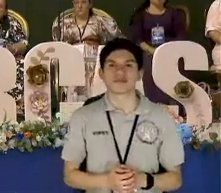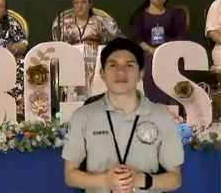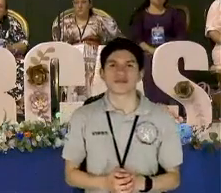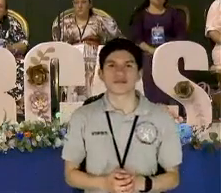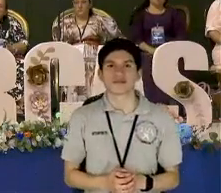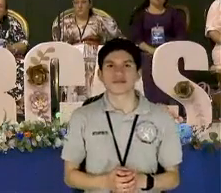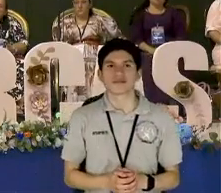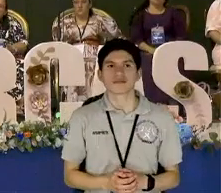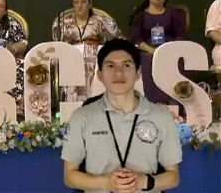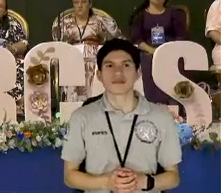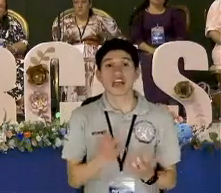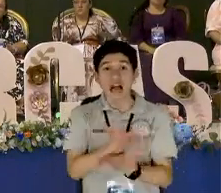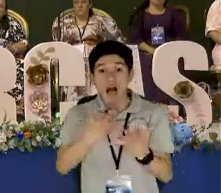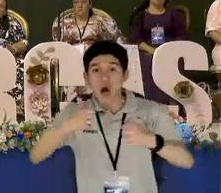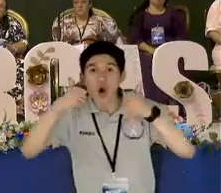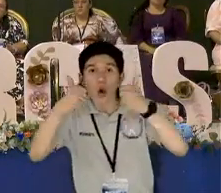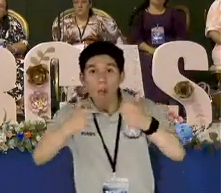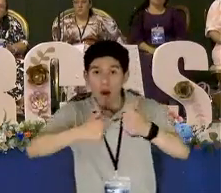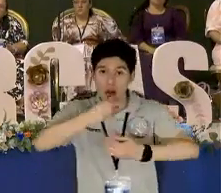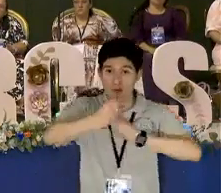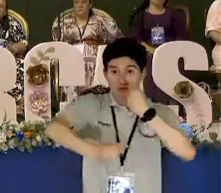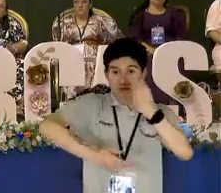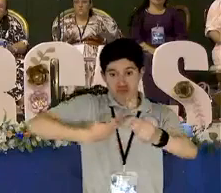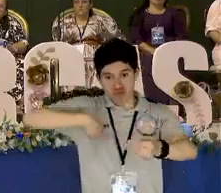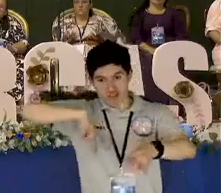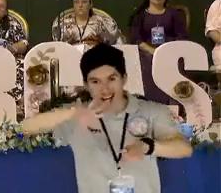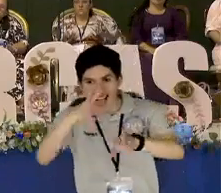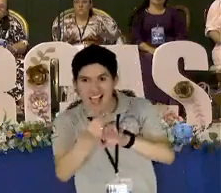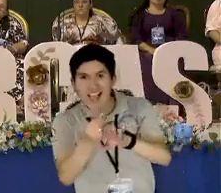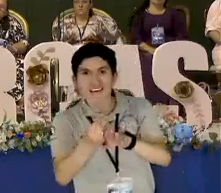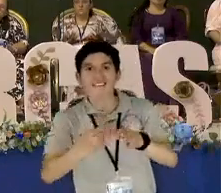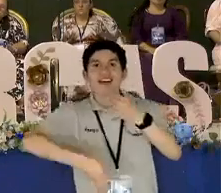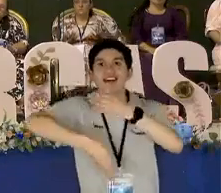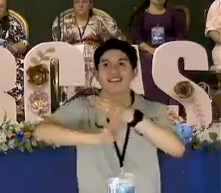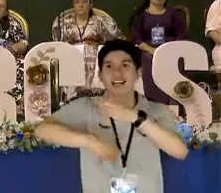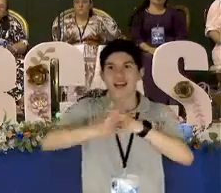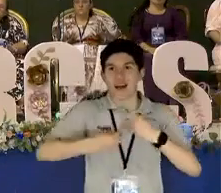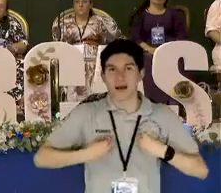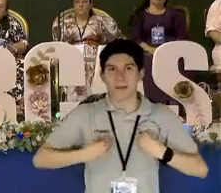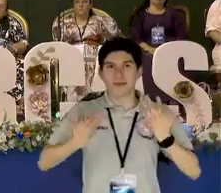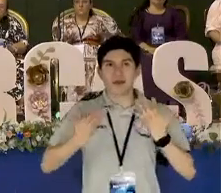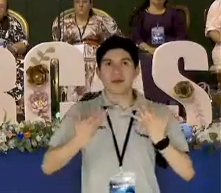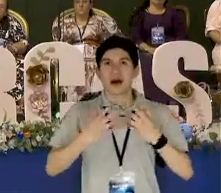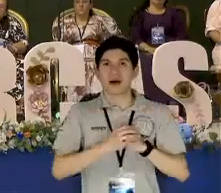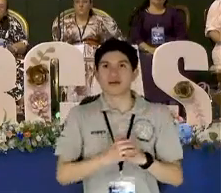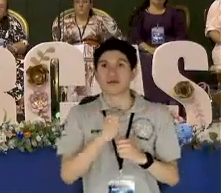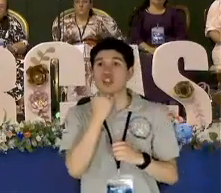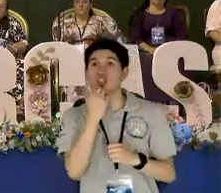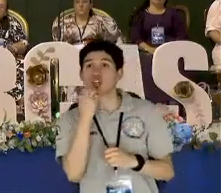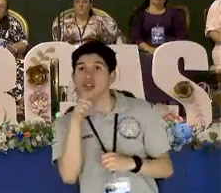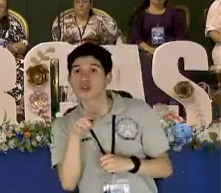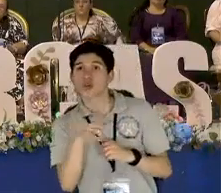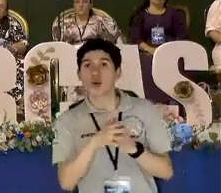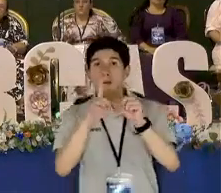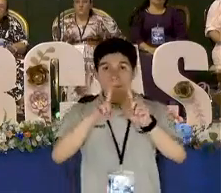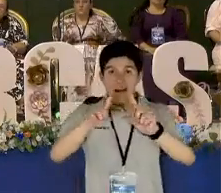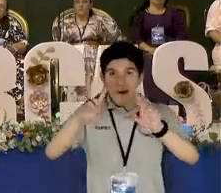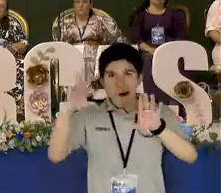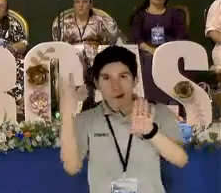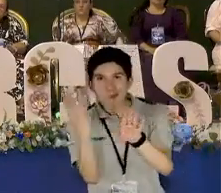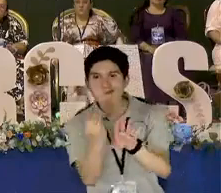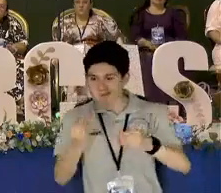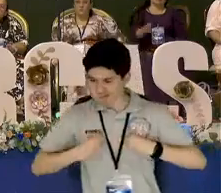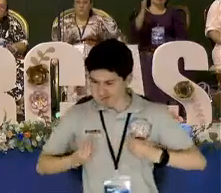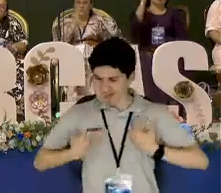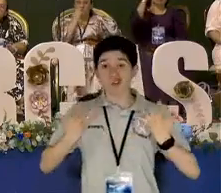el cuerpo esté vivo. Y yo no sé tú, pero la iglesia del Señor está viva, gloria